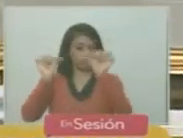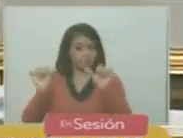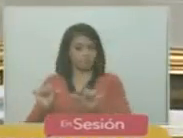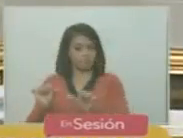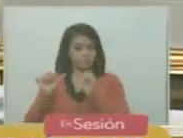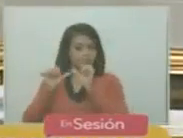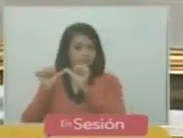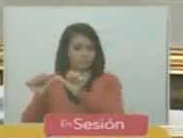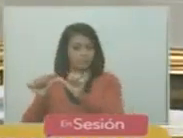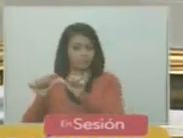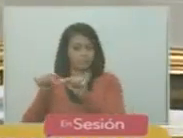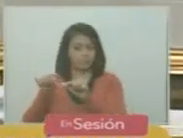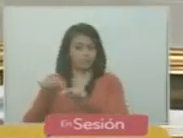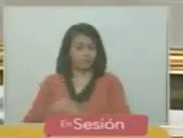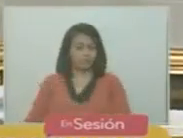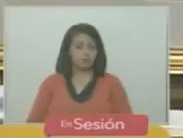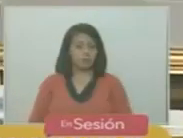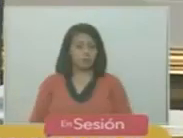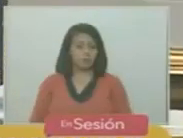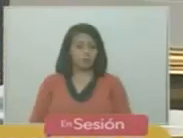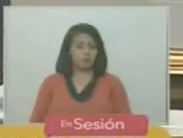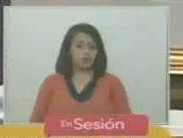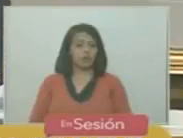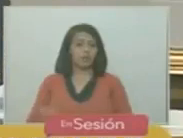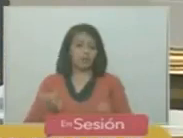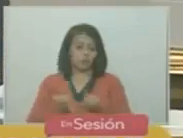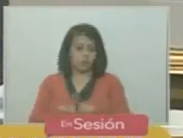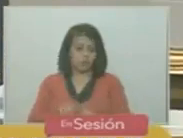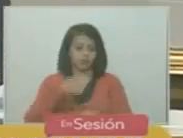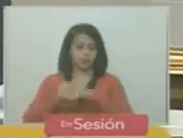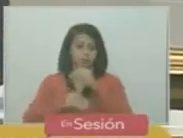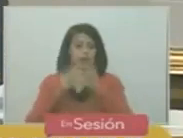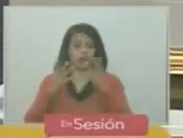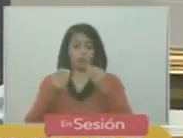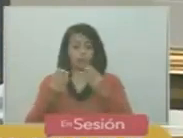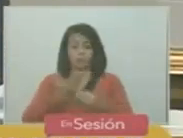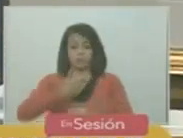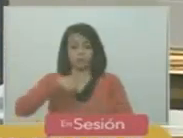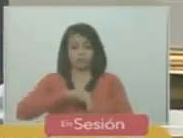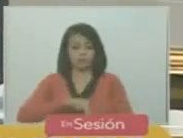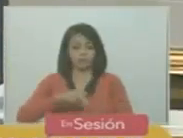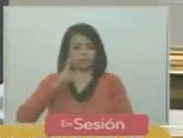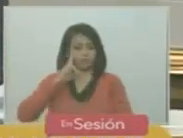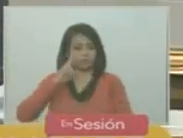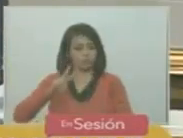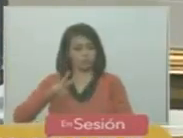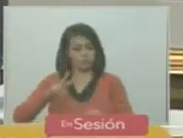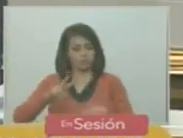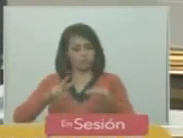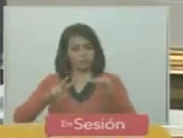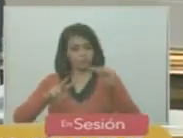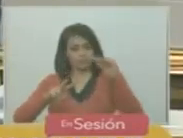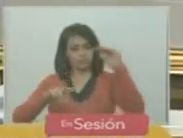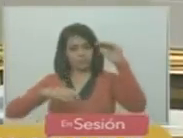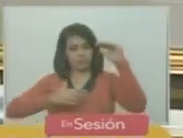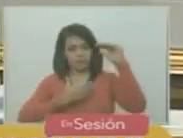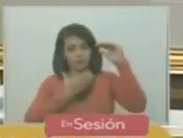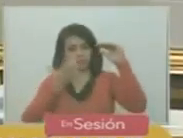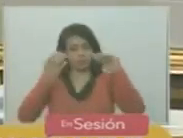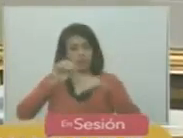Y siendo como es que muchos de nosotros crecimos con las canciones de Eli Primera,